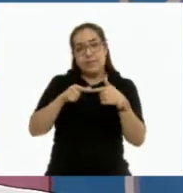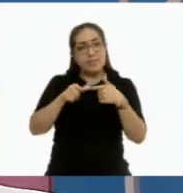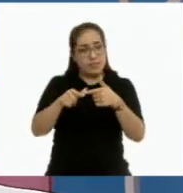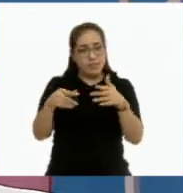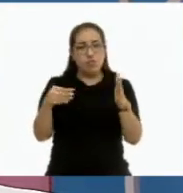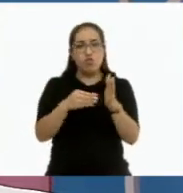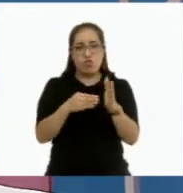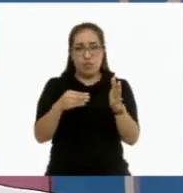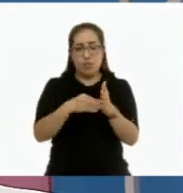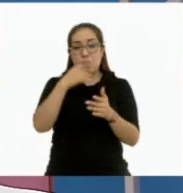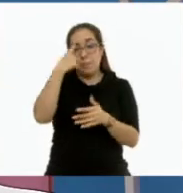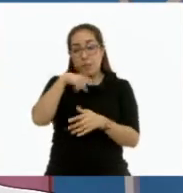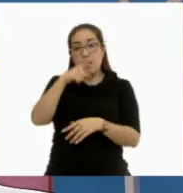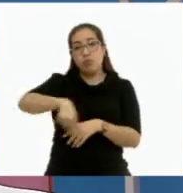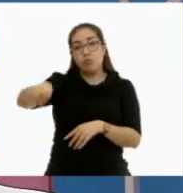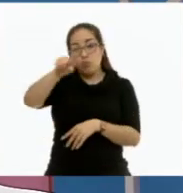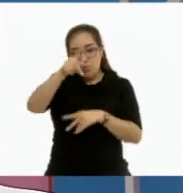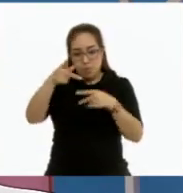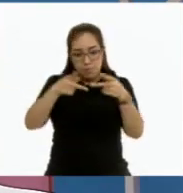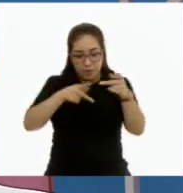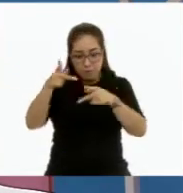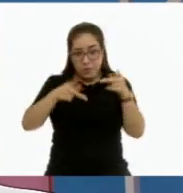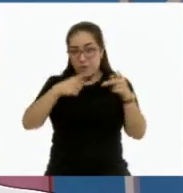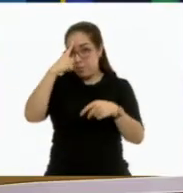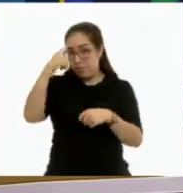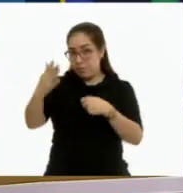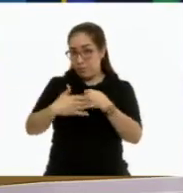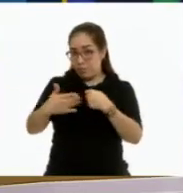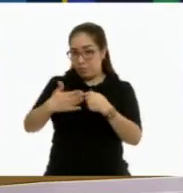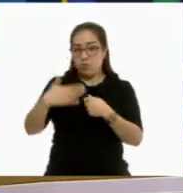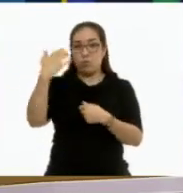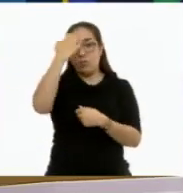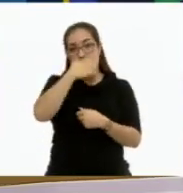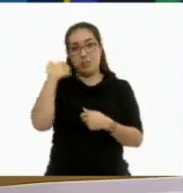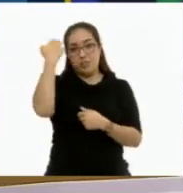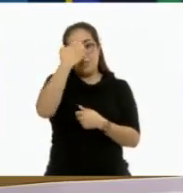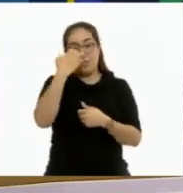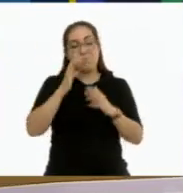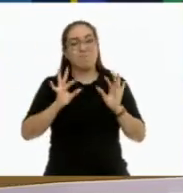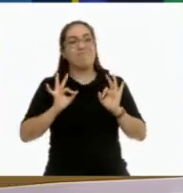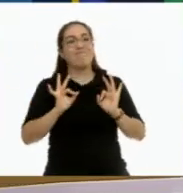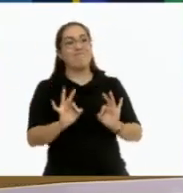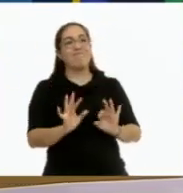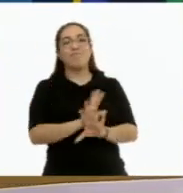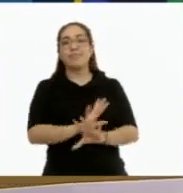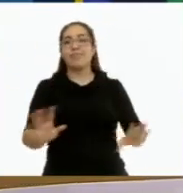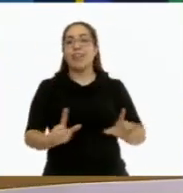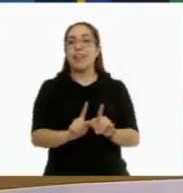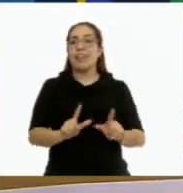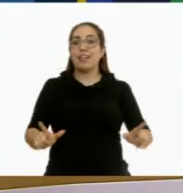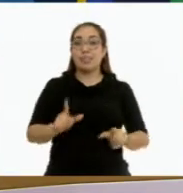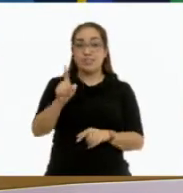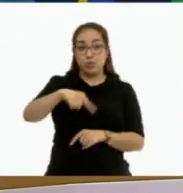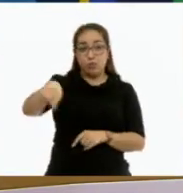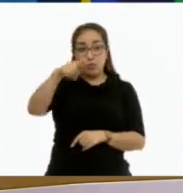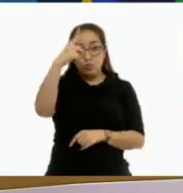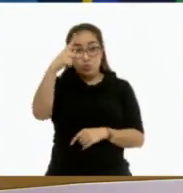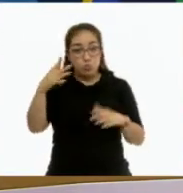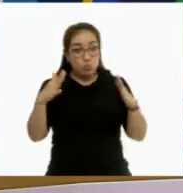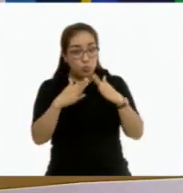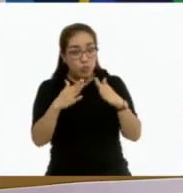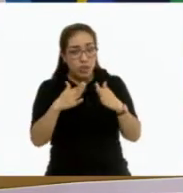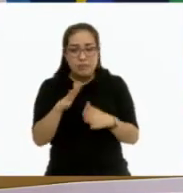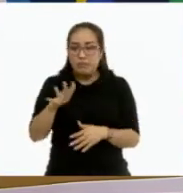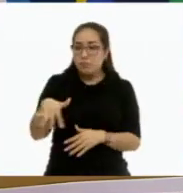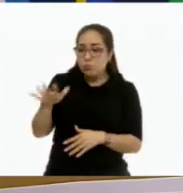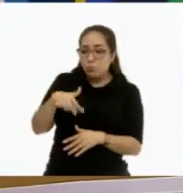de la preparación ante un examen. Perfecto, pues yo ya estoy lista. Ustedes en casa ya saben, busquen con